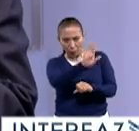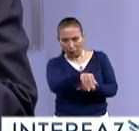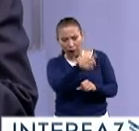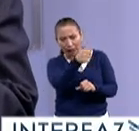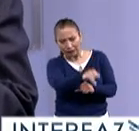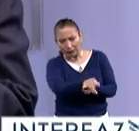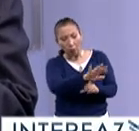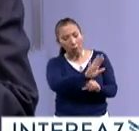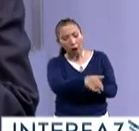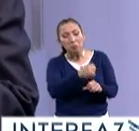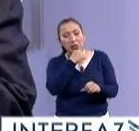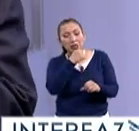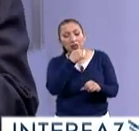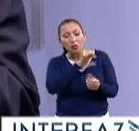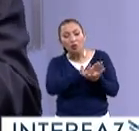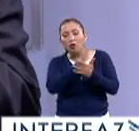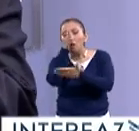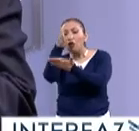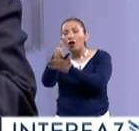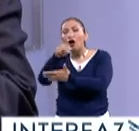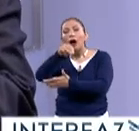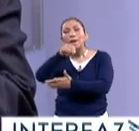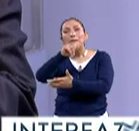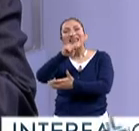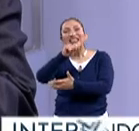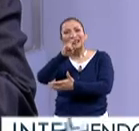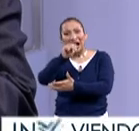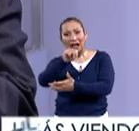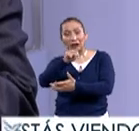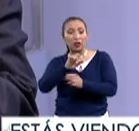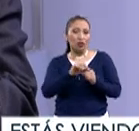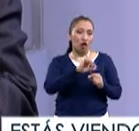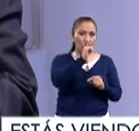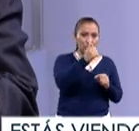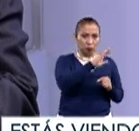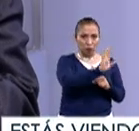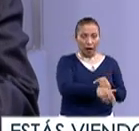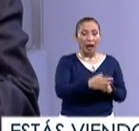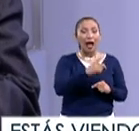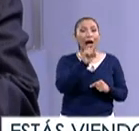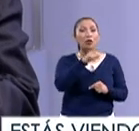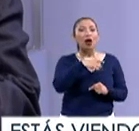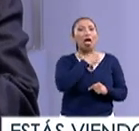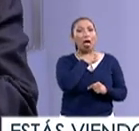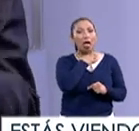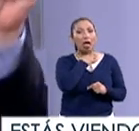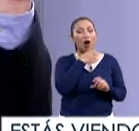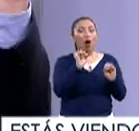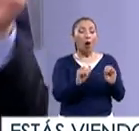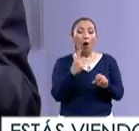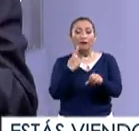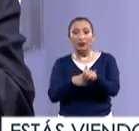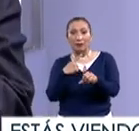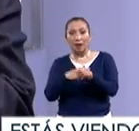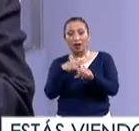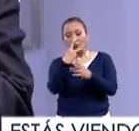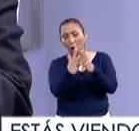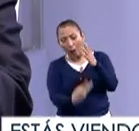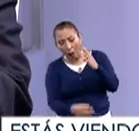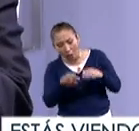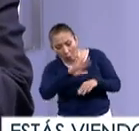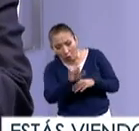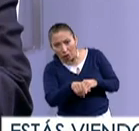se iban al Mictlán. Los que se ahogaban o tenían enfermedades acuáticas, les